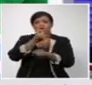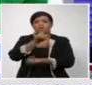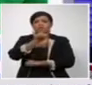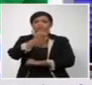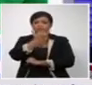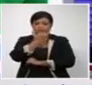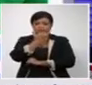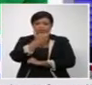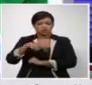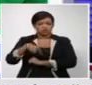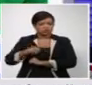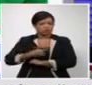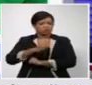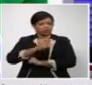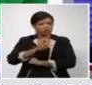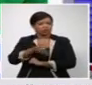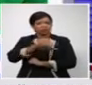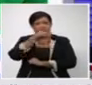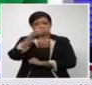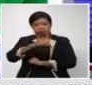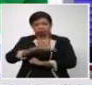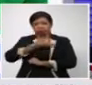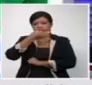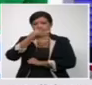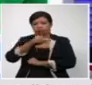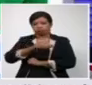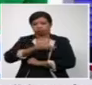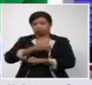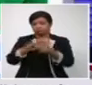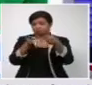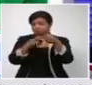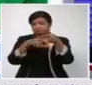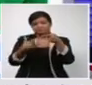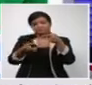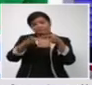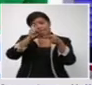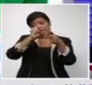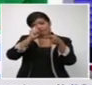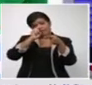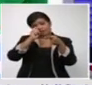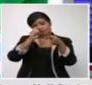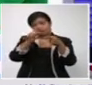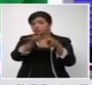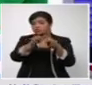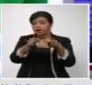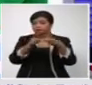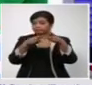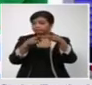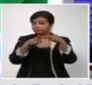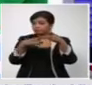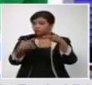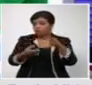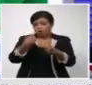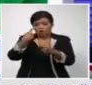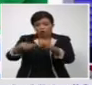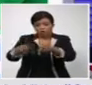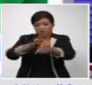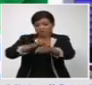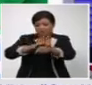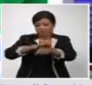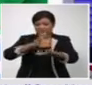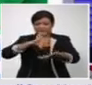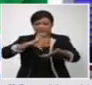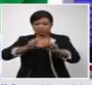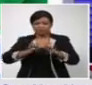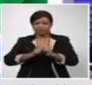hemos mencionado. Uno es la edad, uno son las comorbilidades. Hay combinaciones aquí de enfermedades